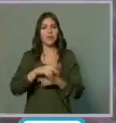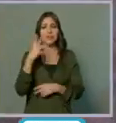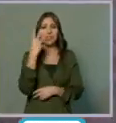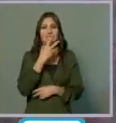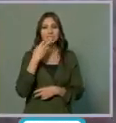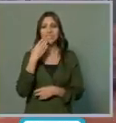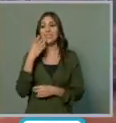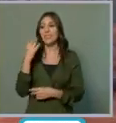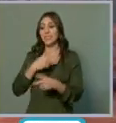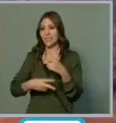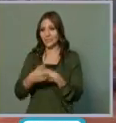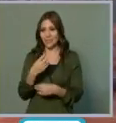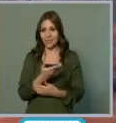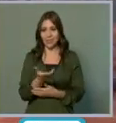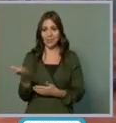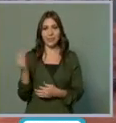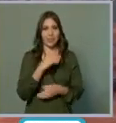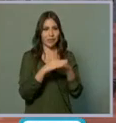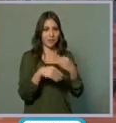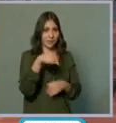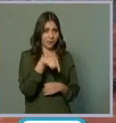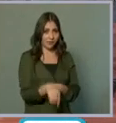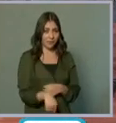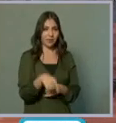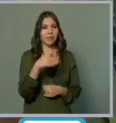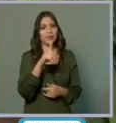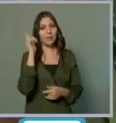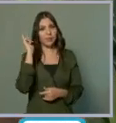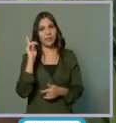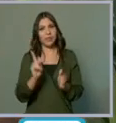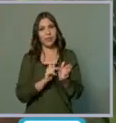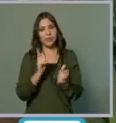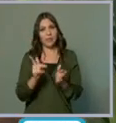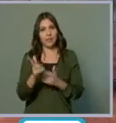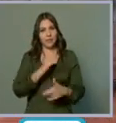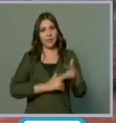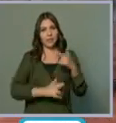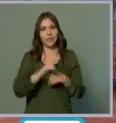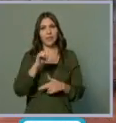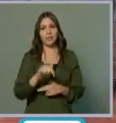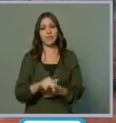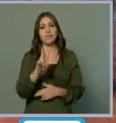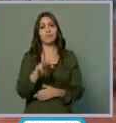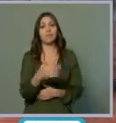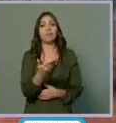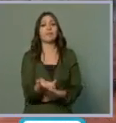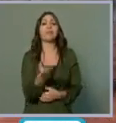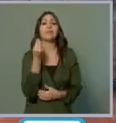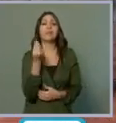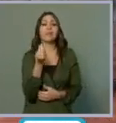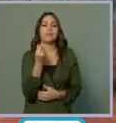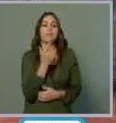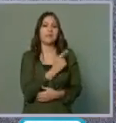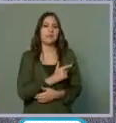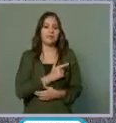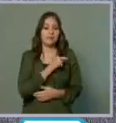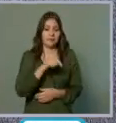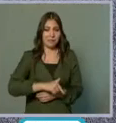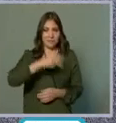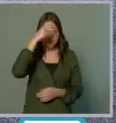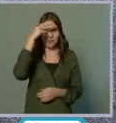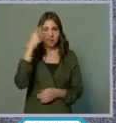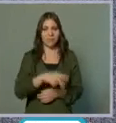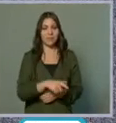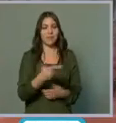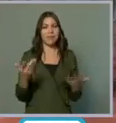gracias. Bienvenidos de nueva cuenta por acá. Aquí habrán estado con nosotros. Y la maestra, pues de verdad es un placer que en México